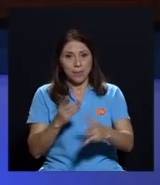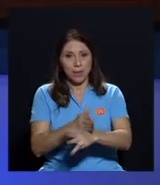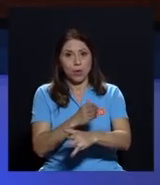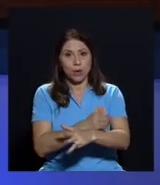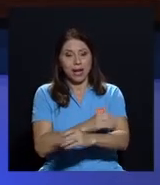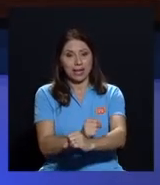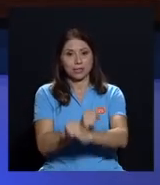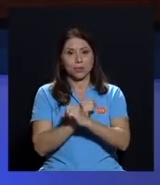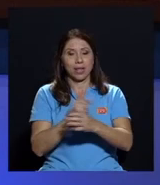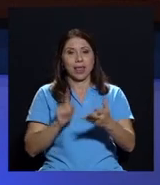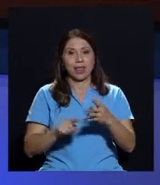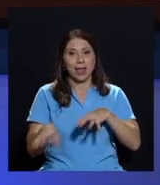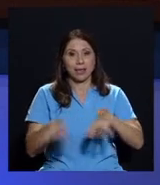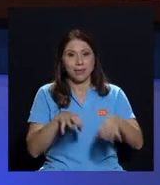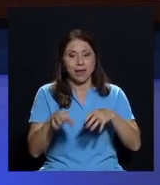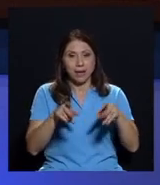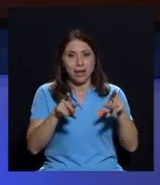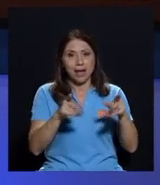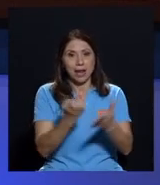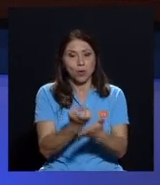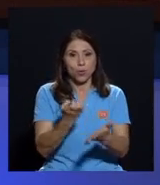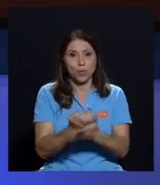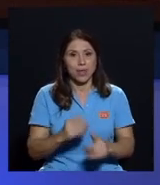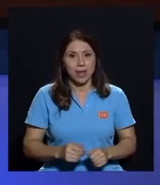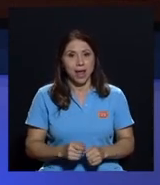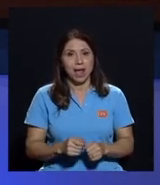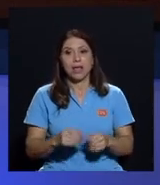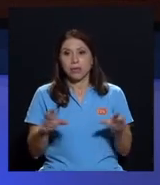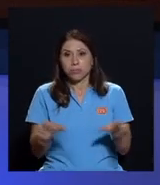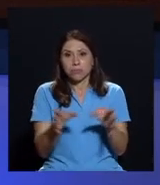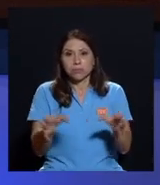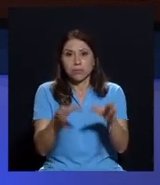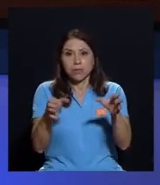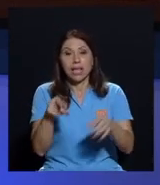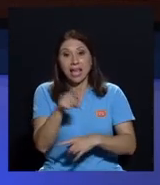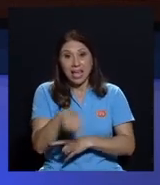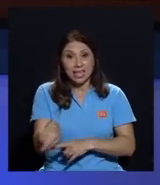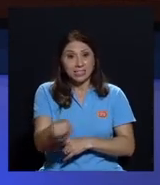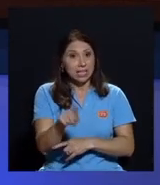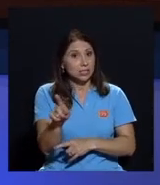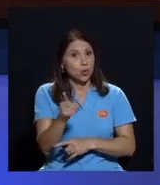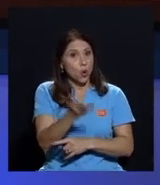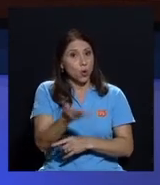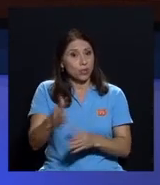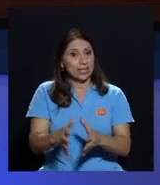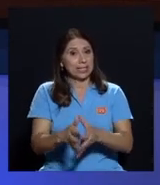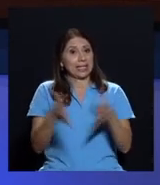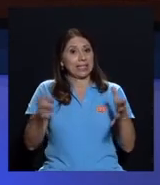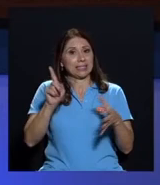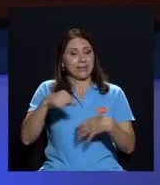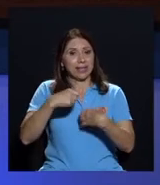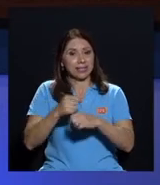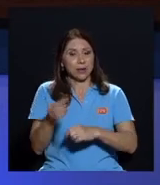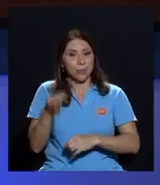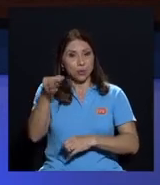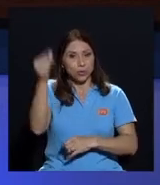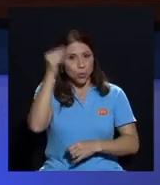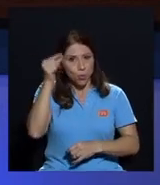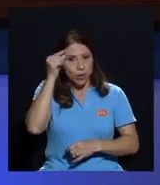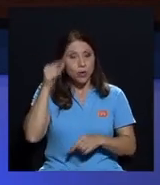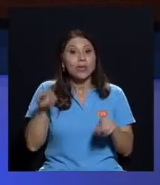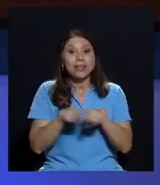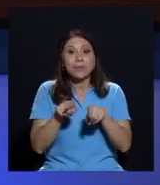activar la economía descarbonizar no son cosas menores que podrá ser un próximo gobierno y si a eso sumamos la construcción de la confianza